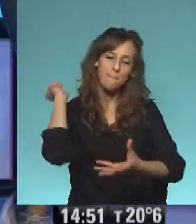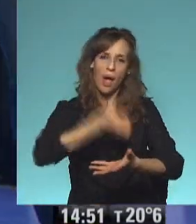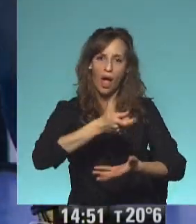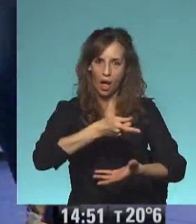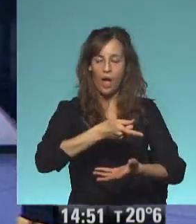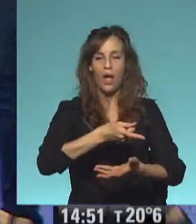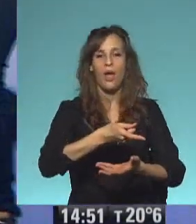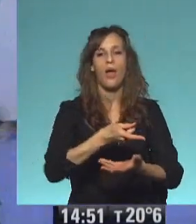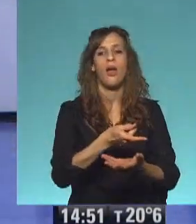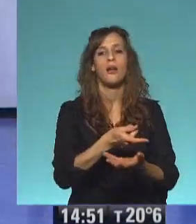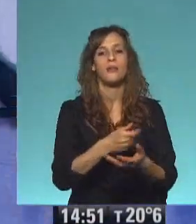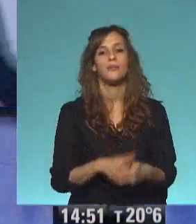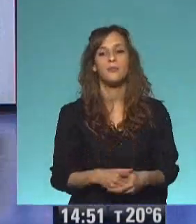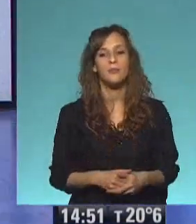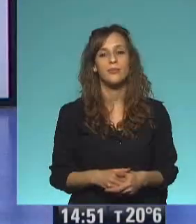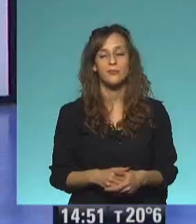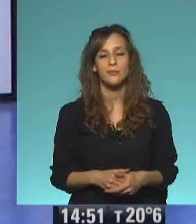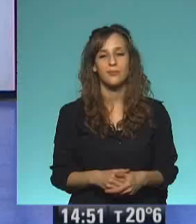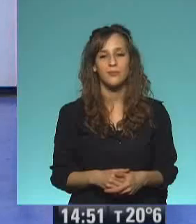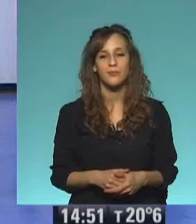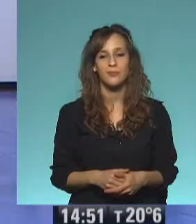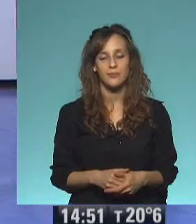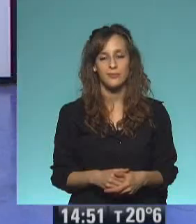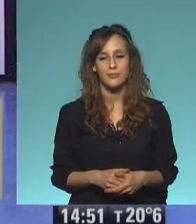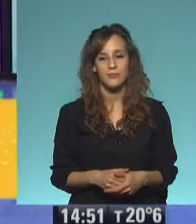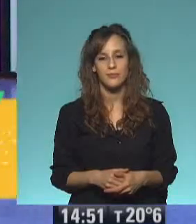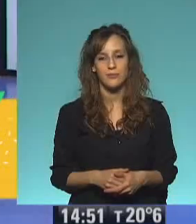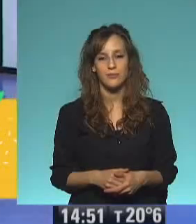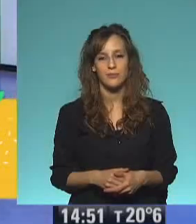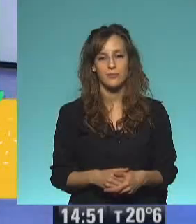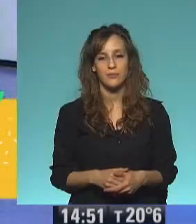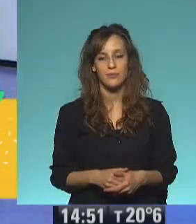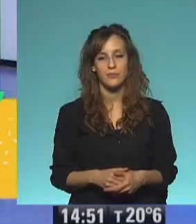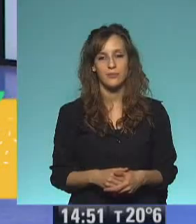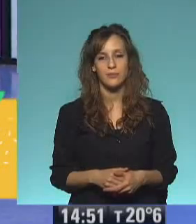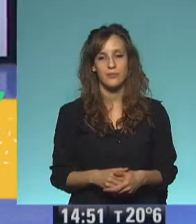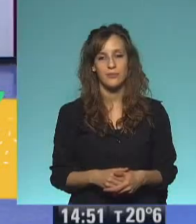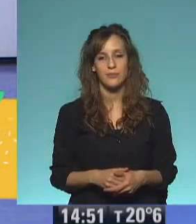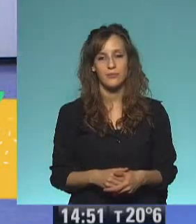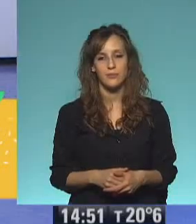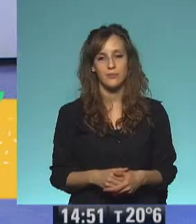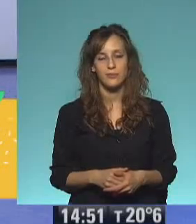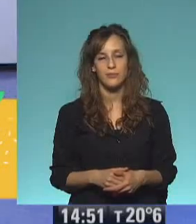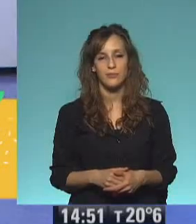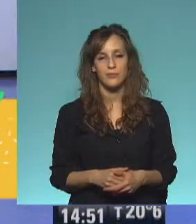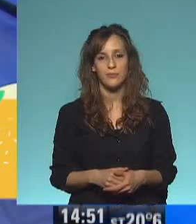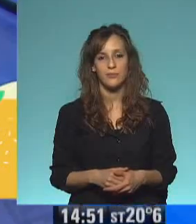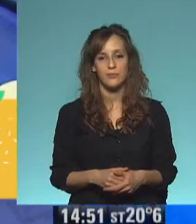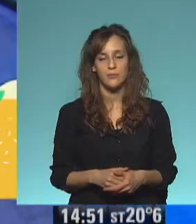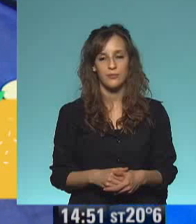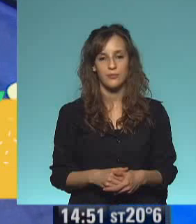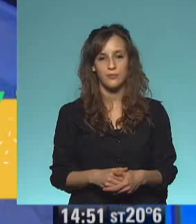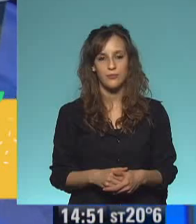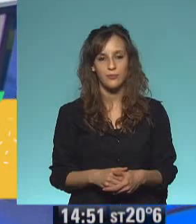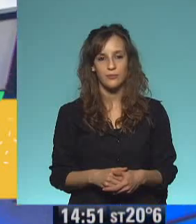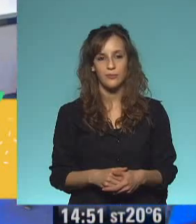El fuego no quiere quemar al palo. El palo no quiere pegarle al lobo. El lobo no quiere pegarle a la chiva. La chiva no quiere salir de ahí. Chivita. Ahí va. Tenés